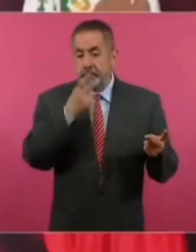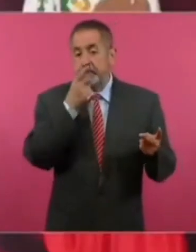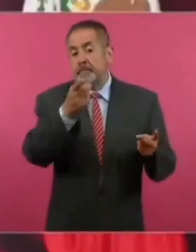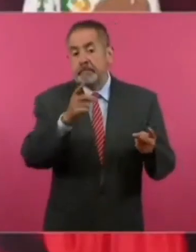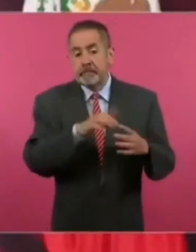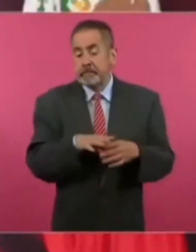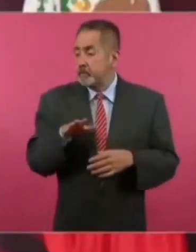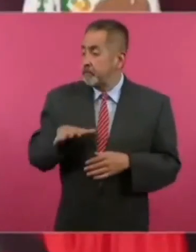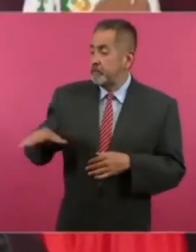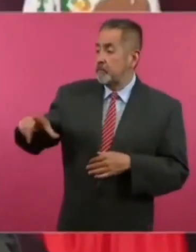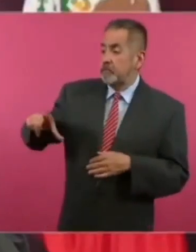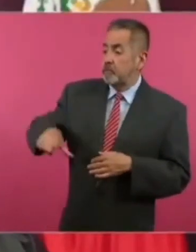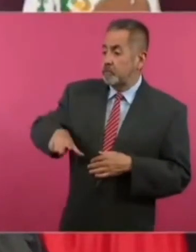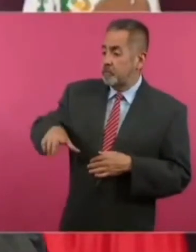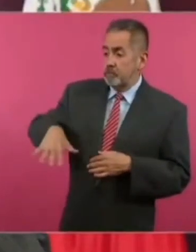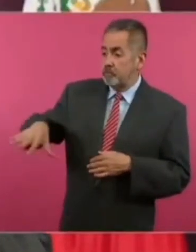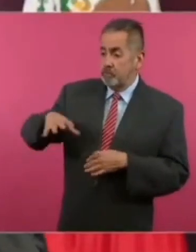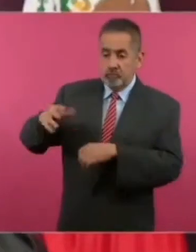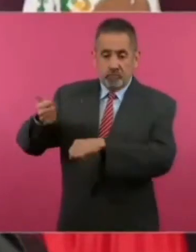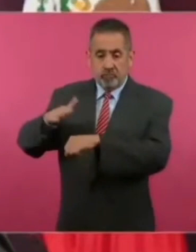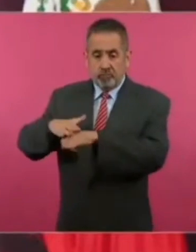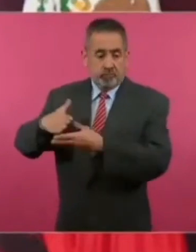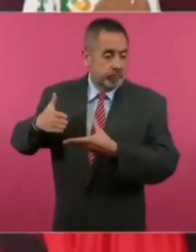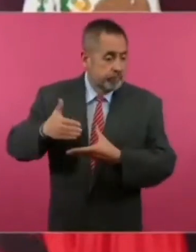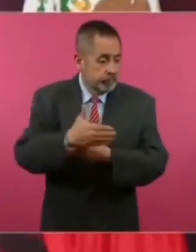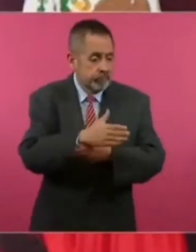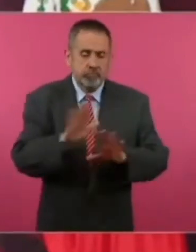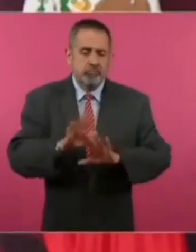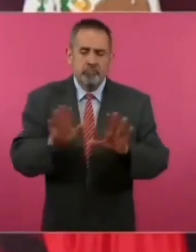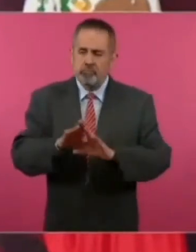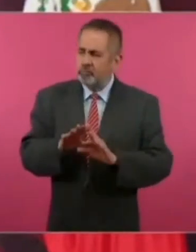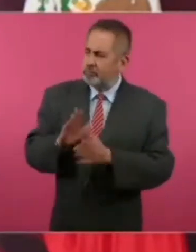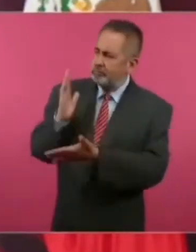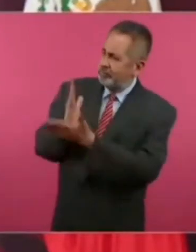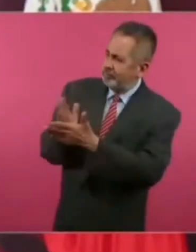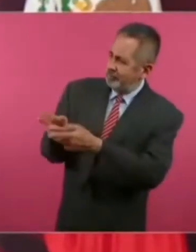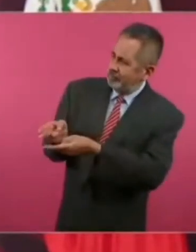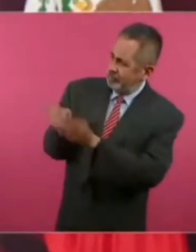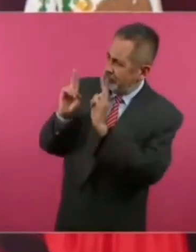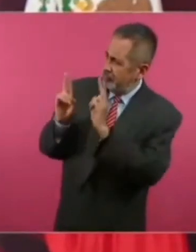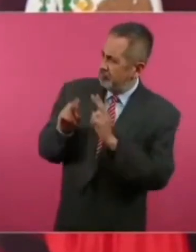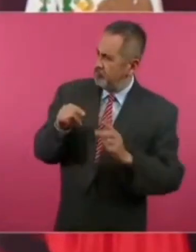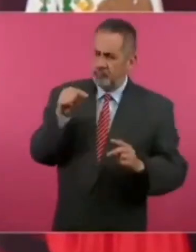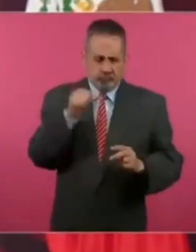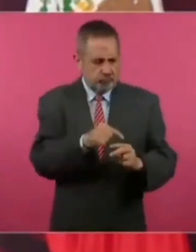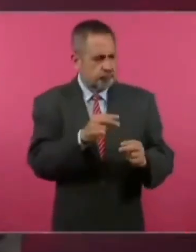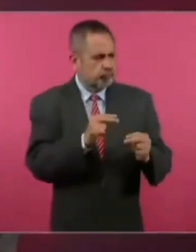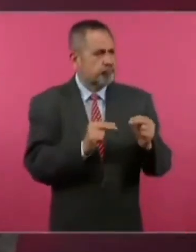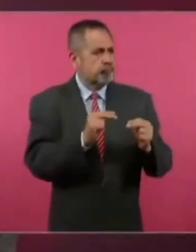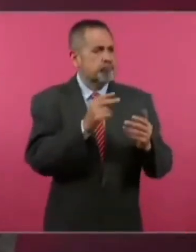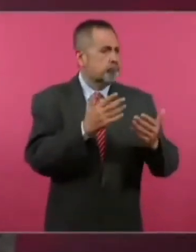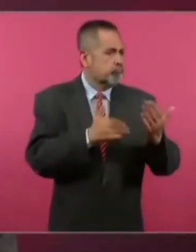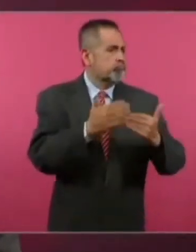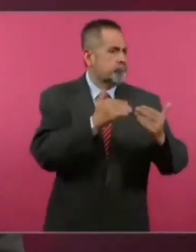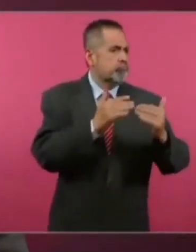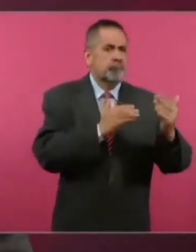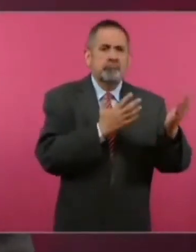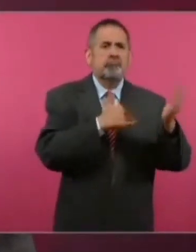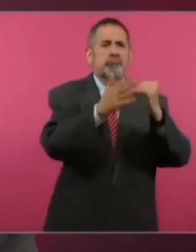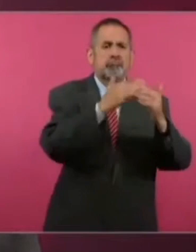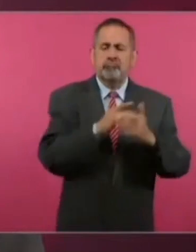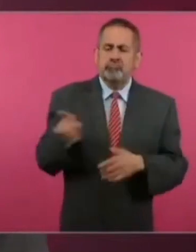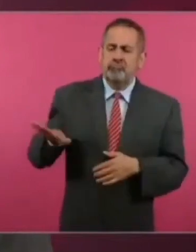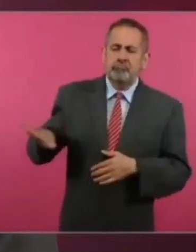debía de intervenir para procurar el desarrollo del